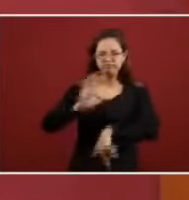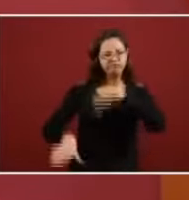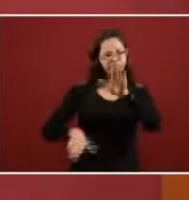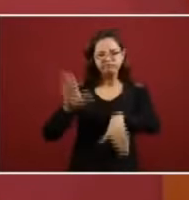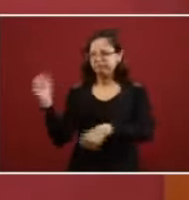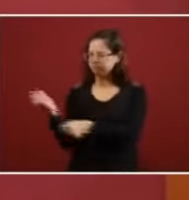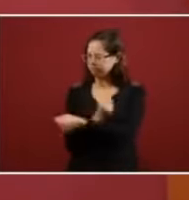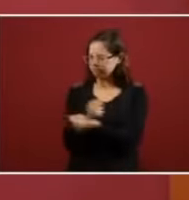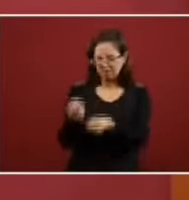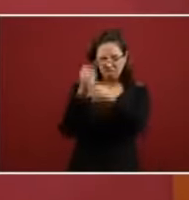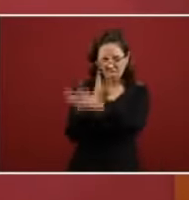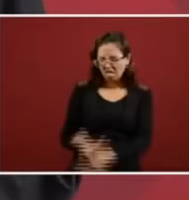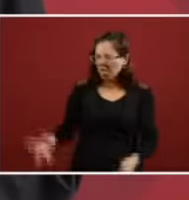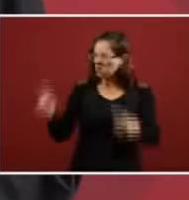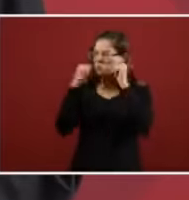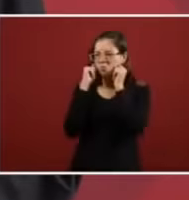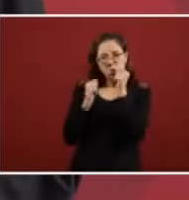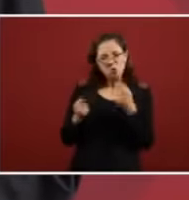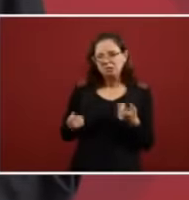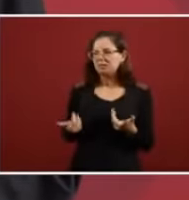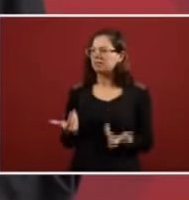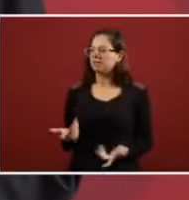costara lo que costara